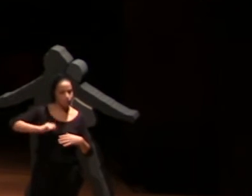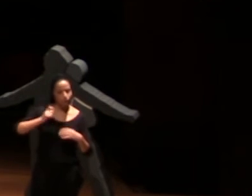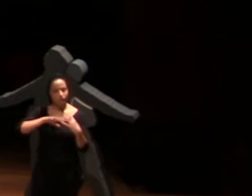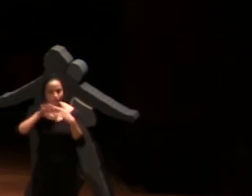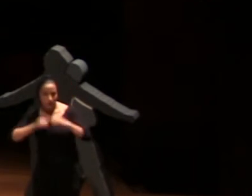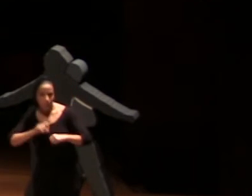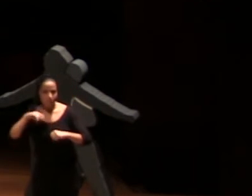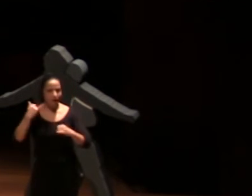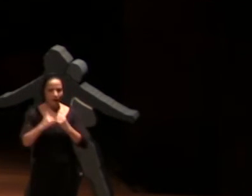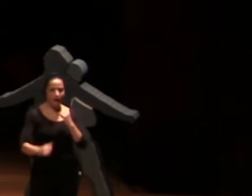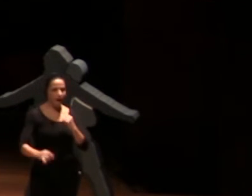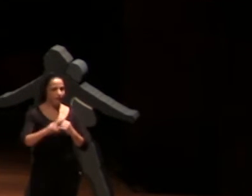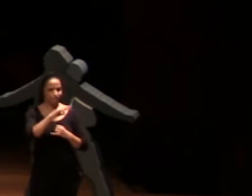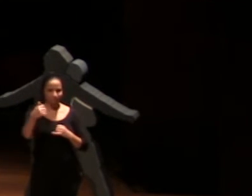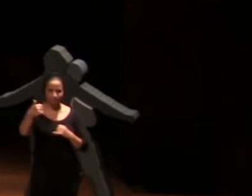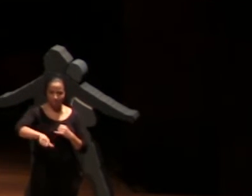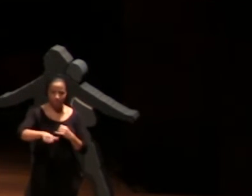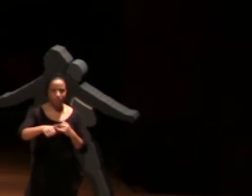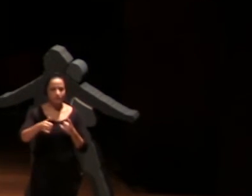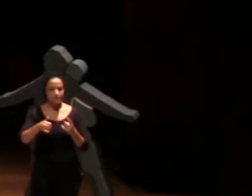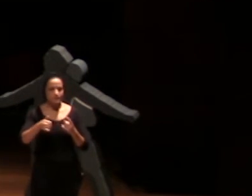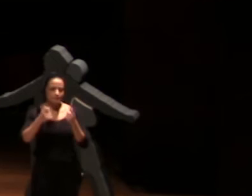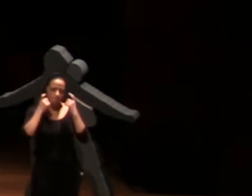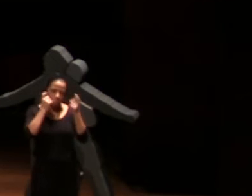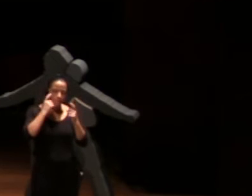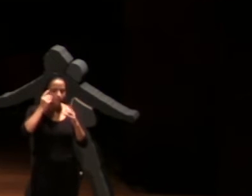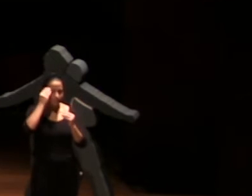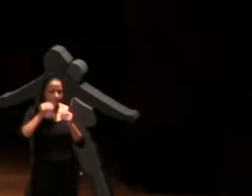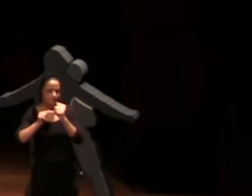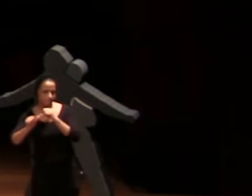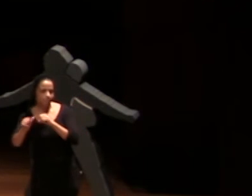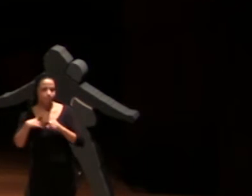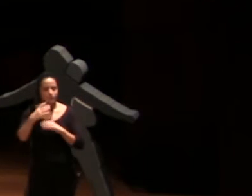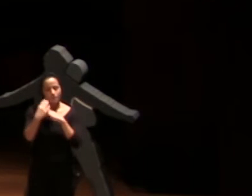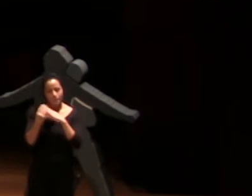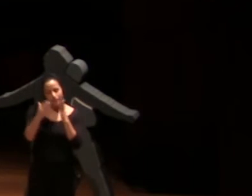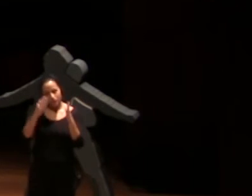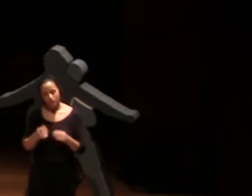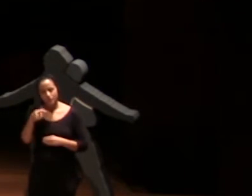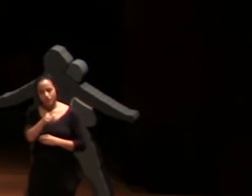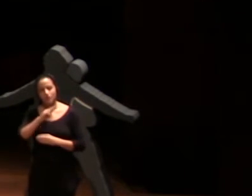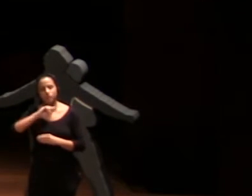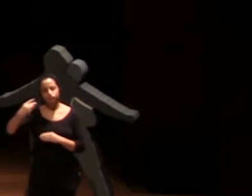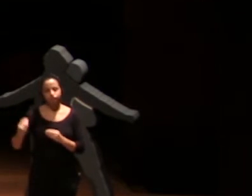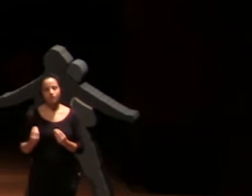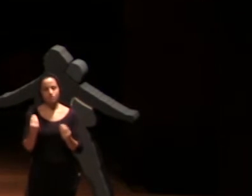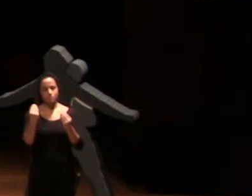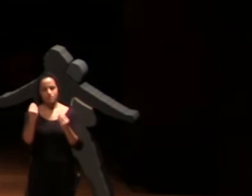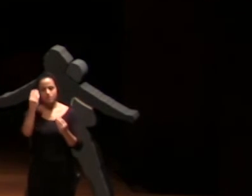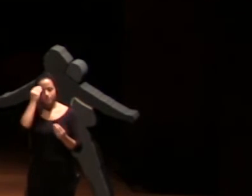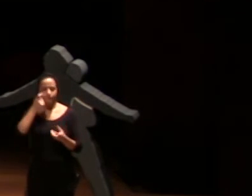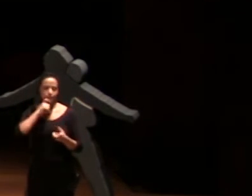destacar pues, cómo algunos cuestionarios han sido ya desarrollados pensando en el paciente a partir de paneles de expertos, pero pensando en la